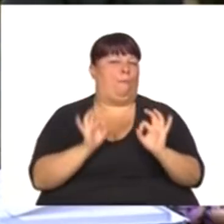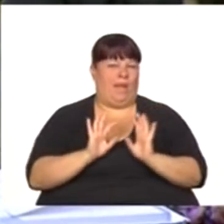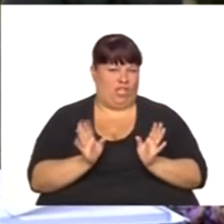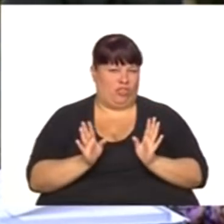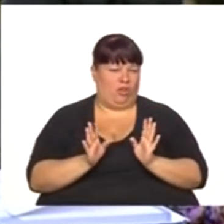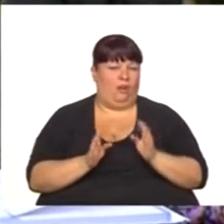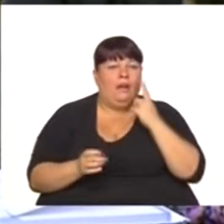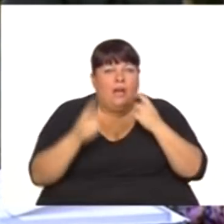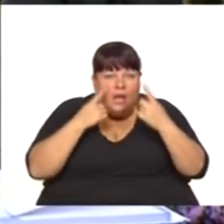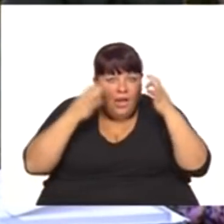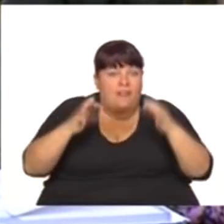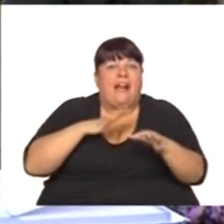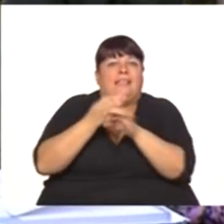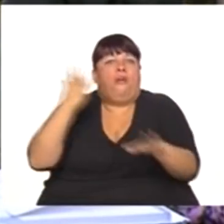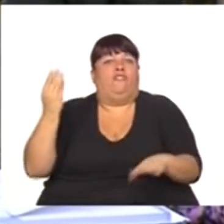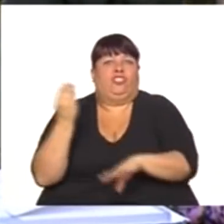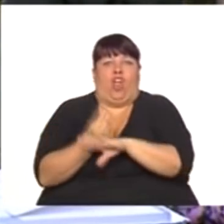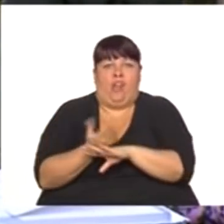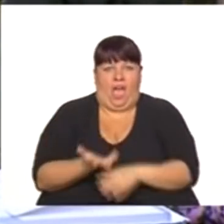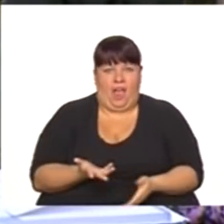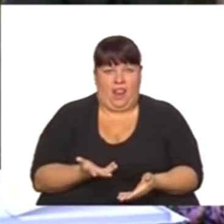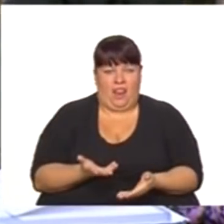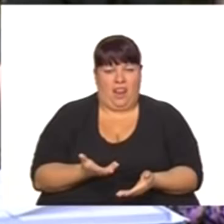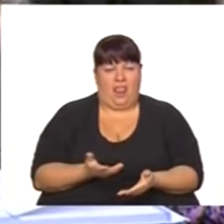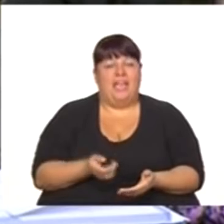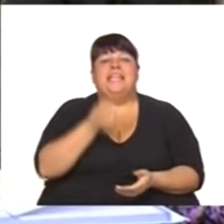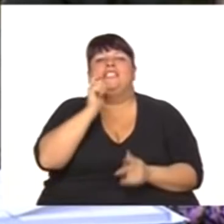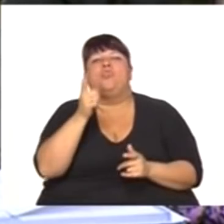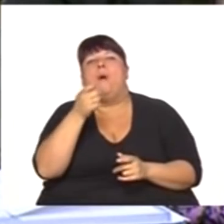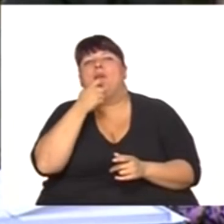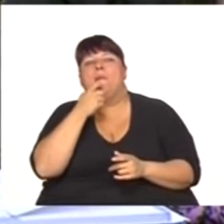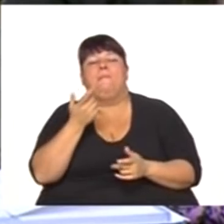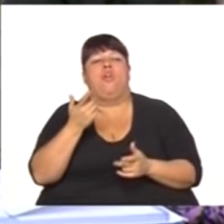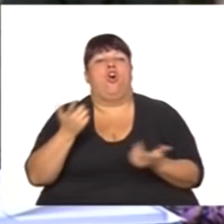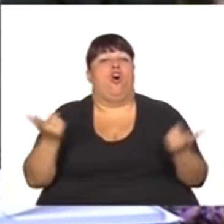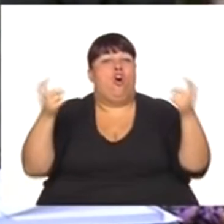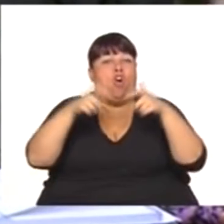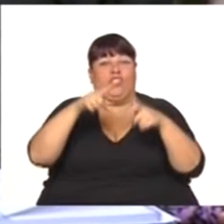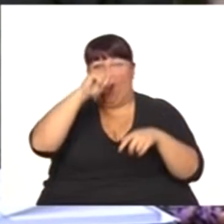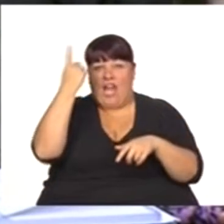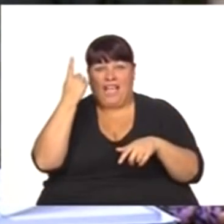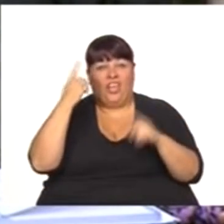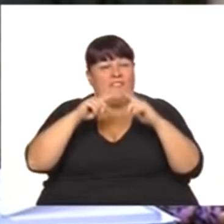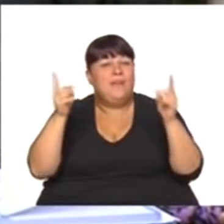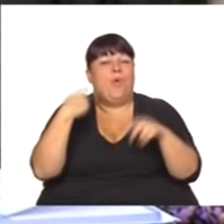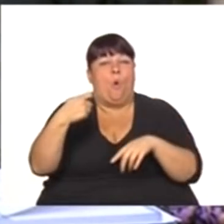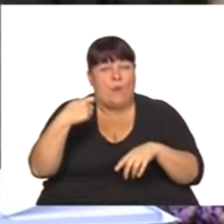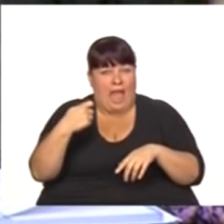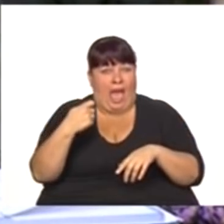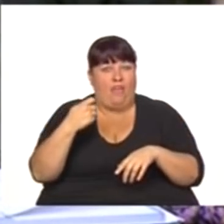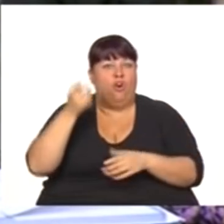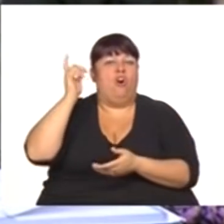puede ser riguroso si no tenemos especialistas, si el Consejo Nacional de Sustentabilidad Previsional, que